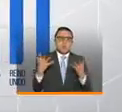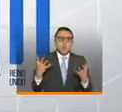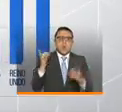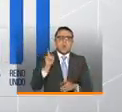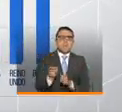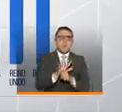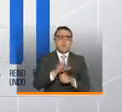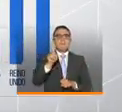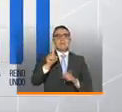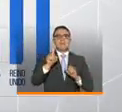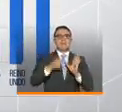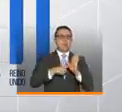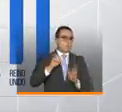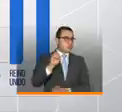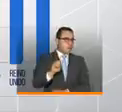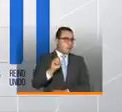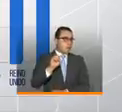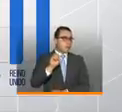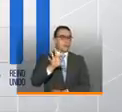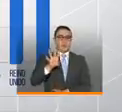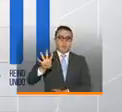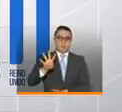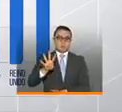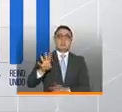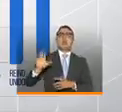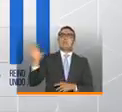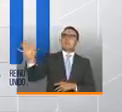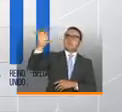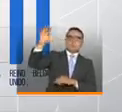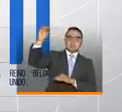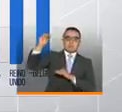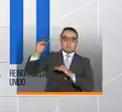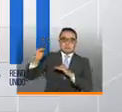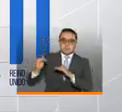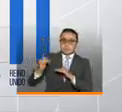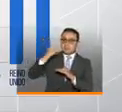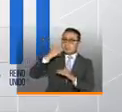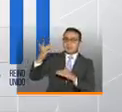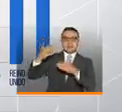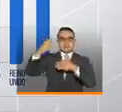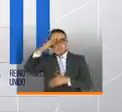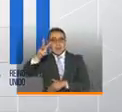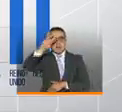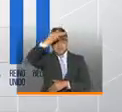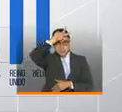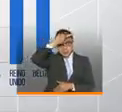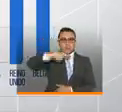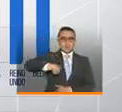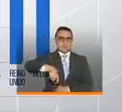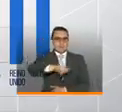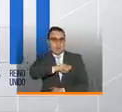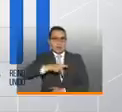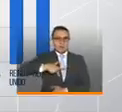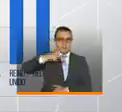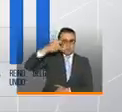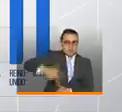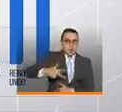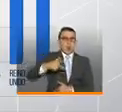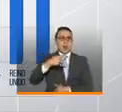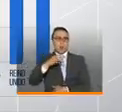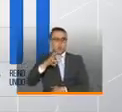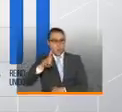Brasil, de Argentina, de Suiza, de Suecia, de Francia, de Panamá, de México, de Perú, de España, de Portugal,